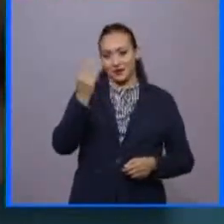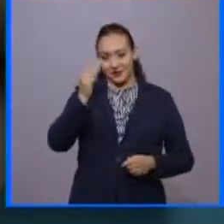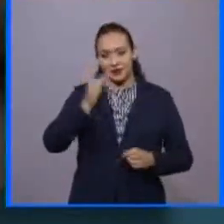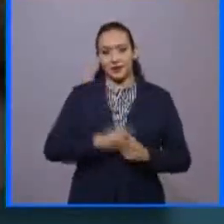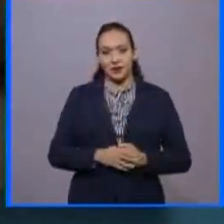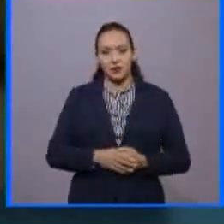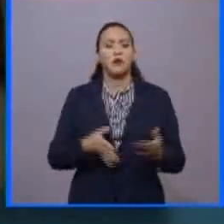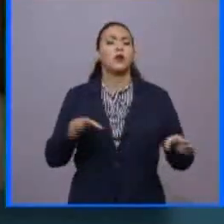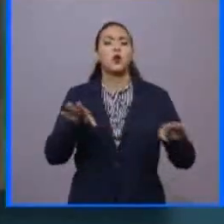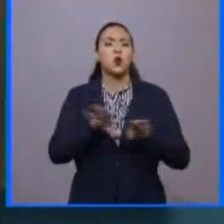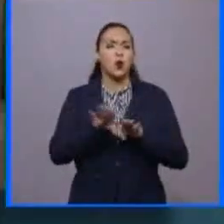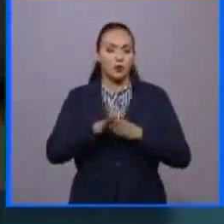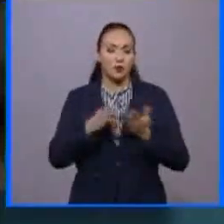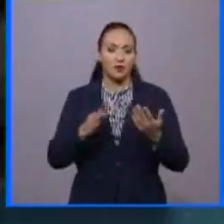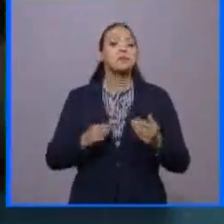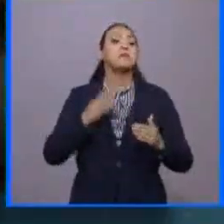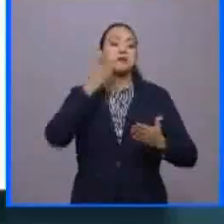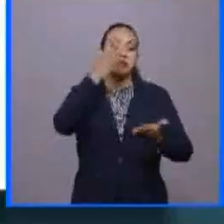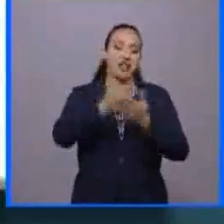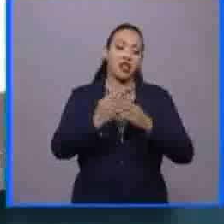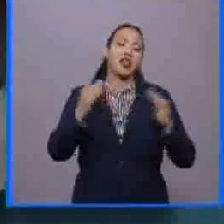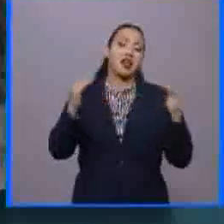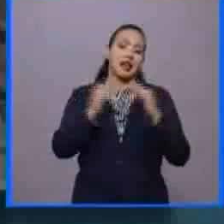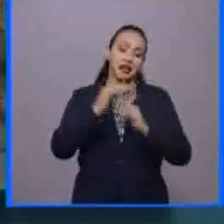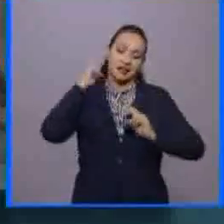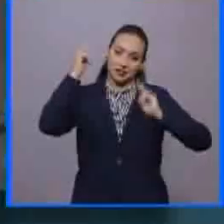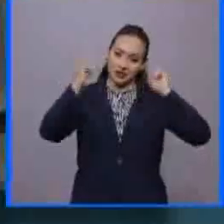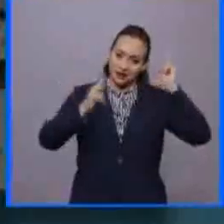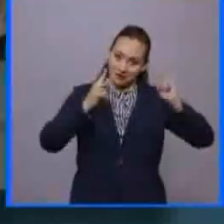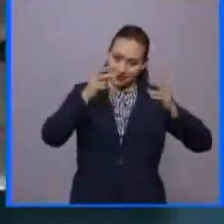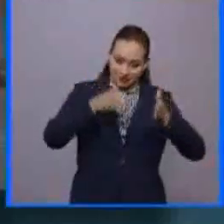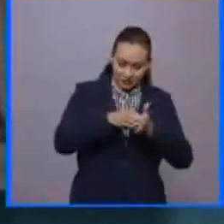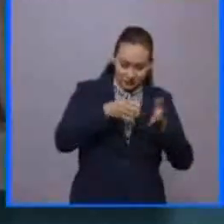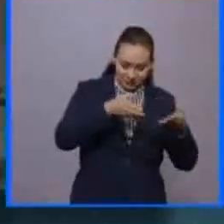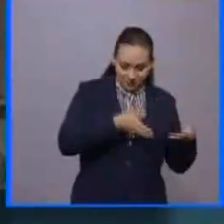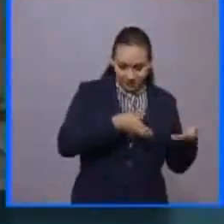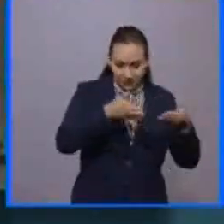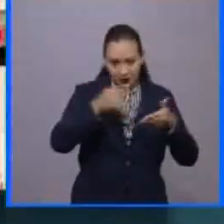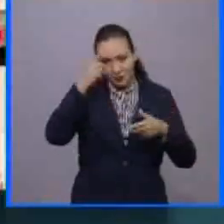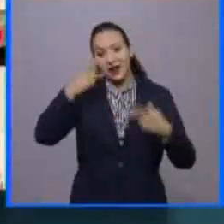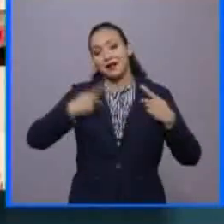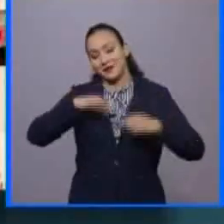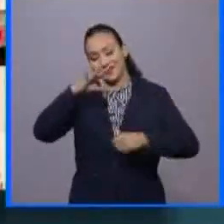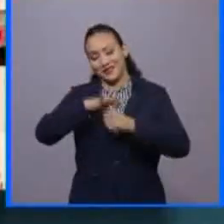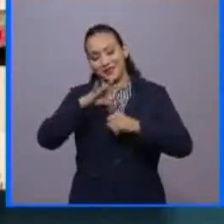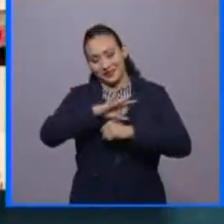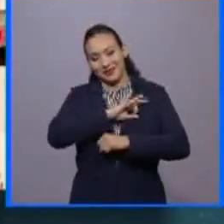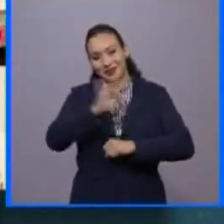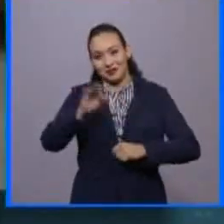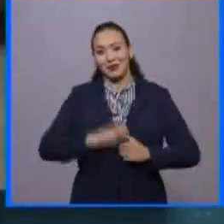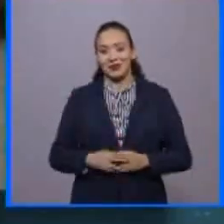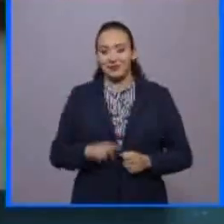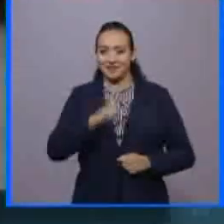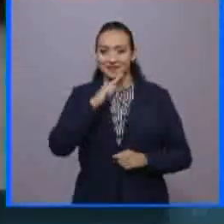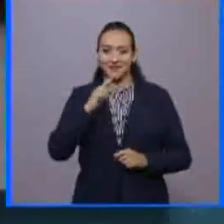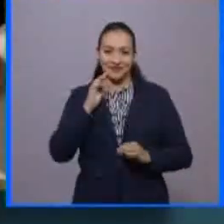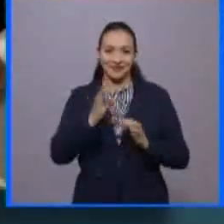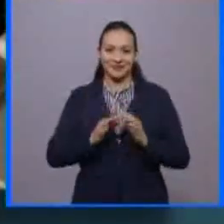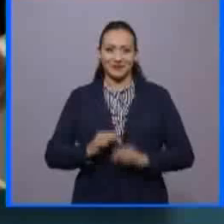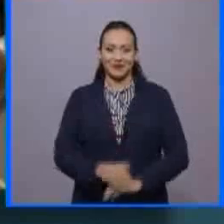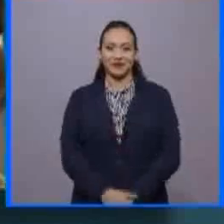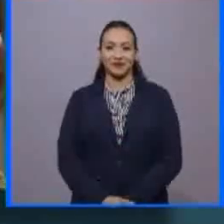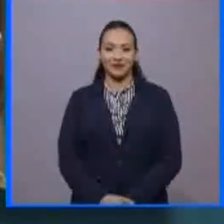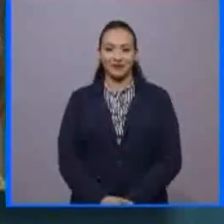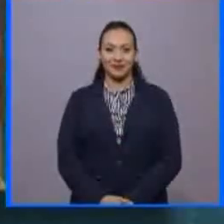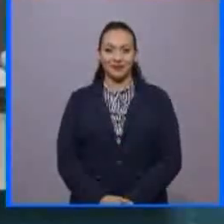próximos, a través de visitas domiciliarias que llevarán a cabo funcionarios del INE estatal. Para el canal del Poder Judicial de la